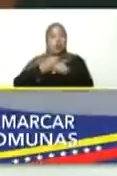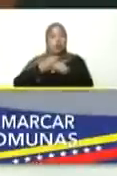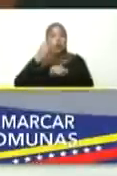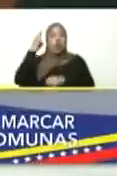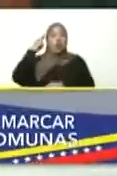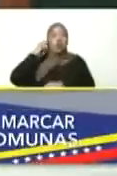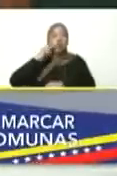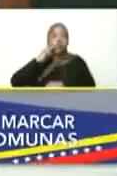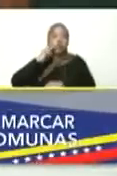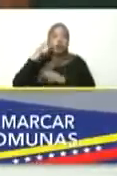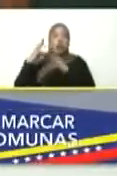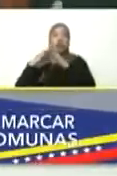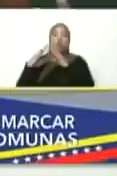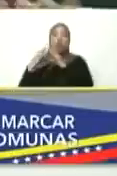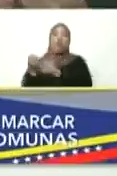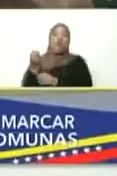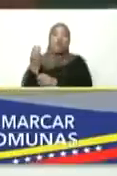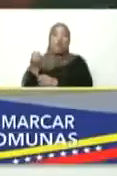Palacio Presidencial de Miraflores.